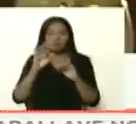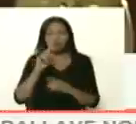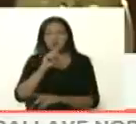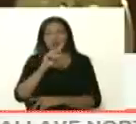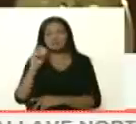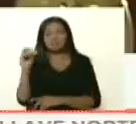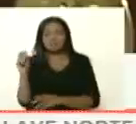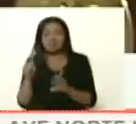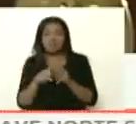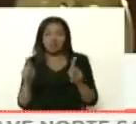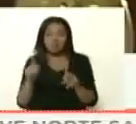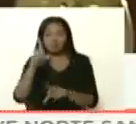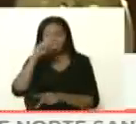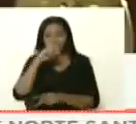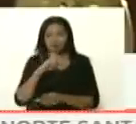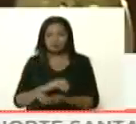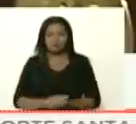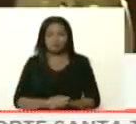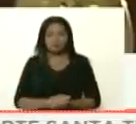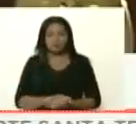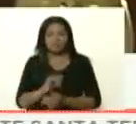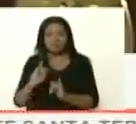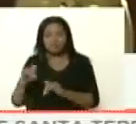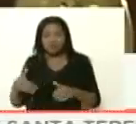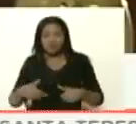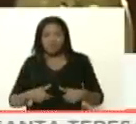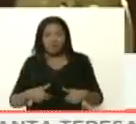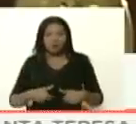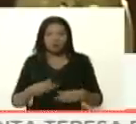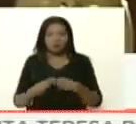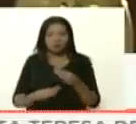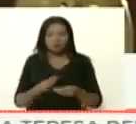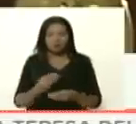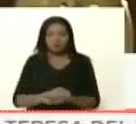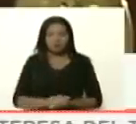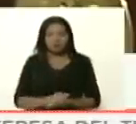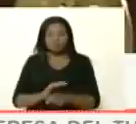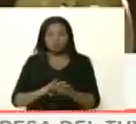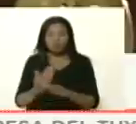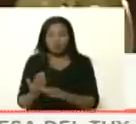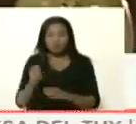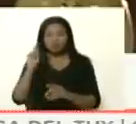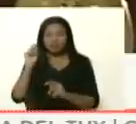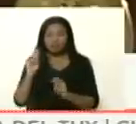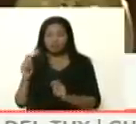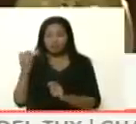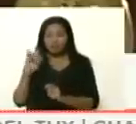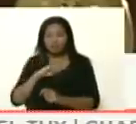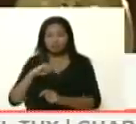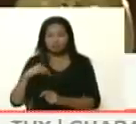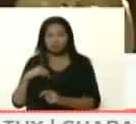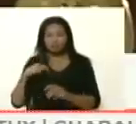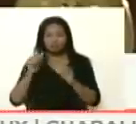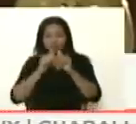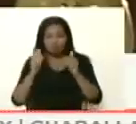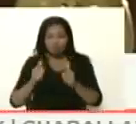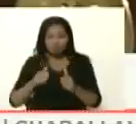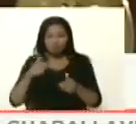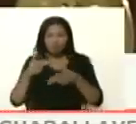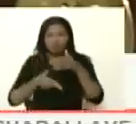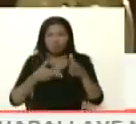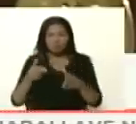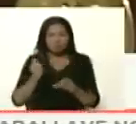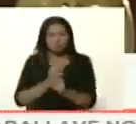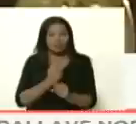año. Este esfuerzo se ha hecho porque realmente el talento que tenemos nosotros entre nuestro sistema ferroviario, nuestros